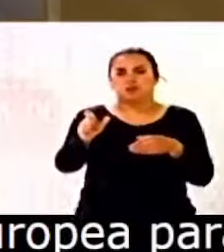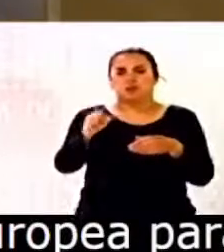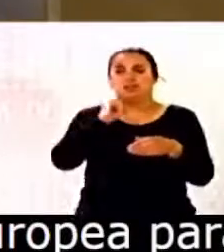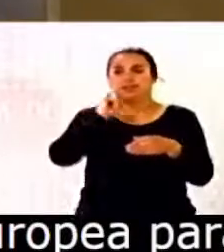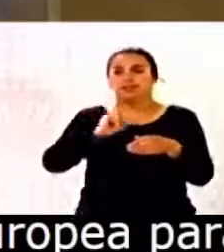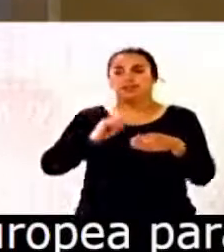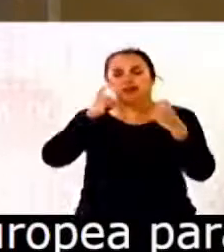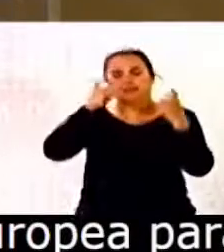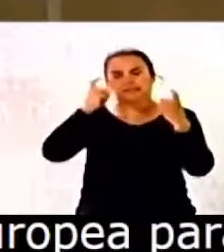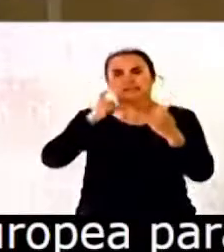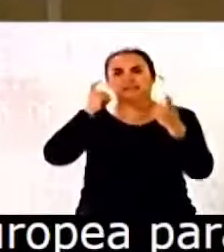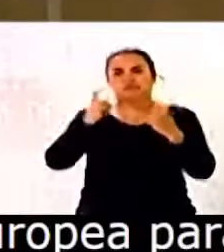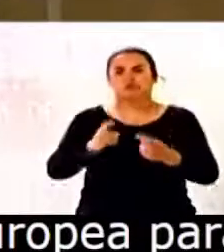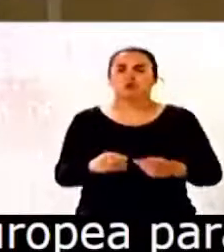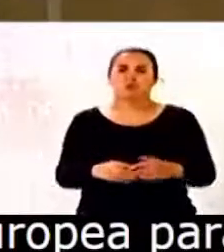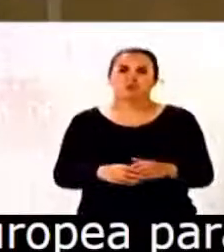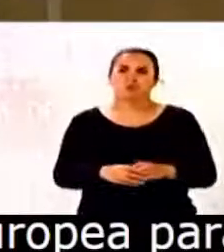electricidad.